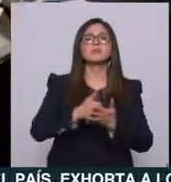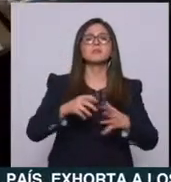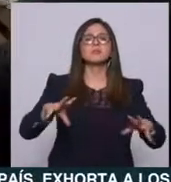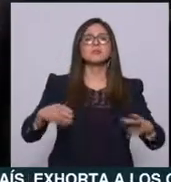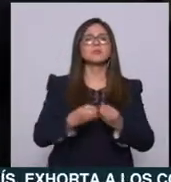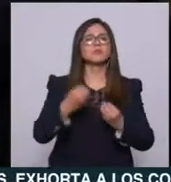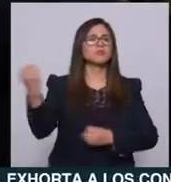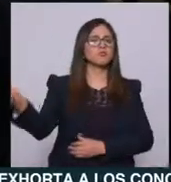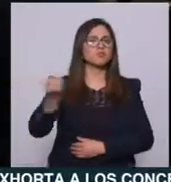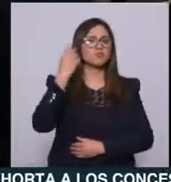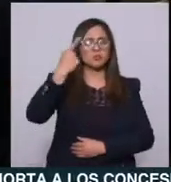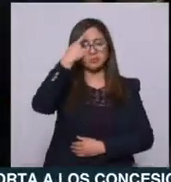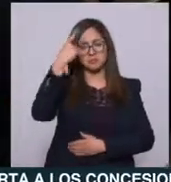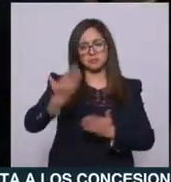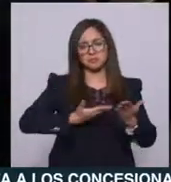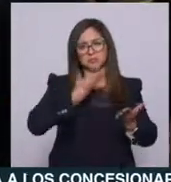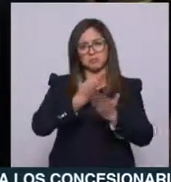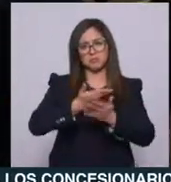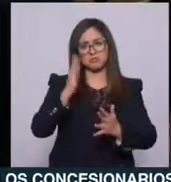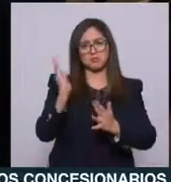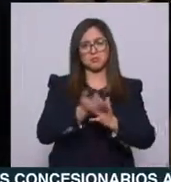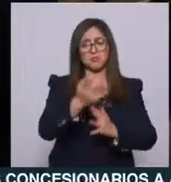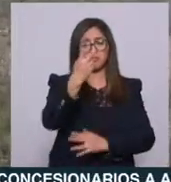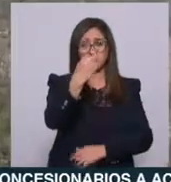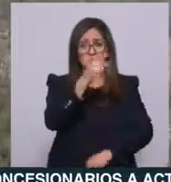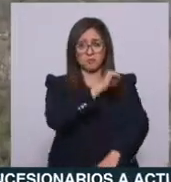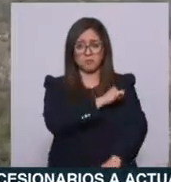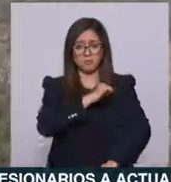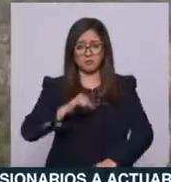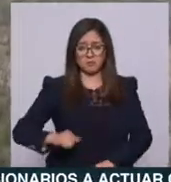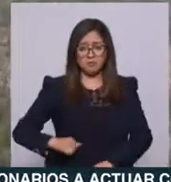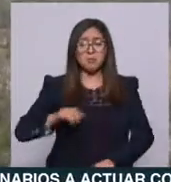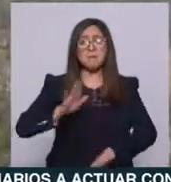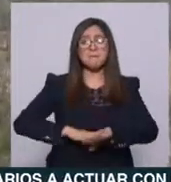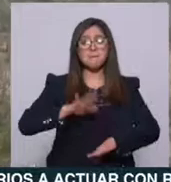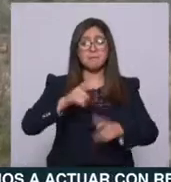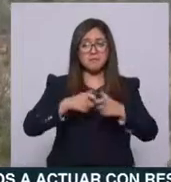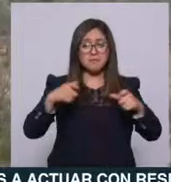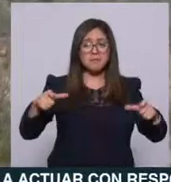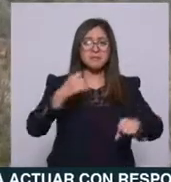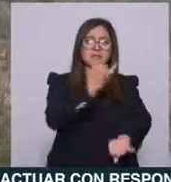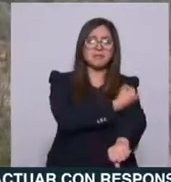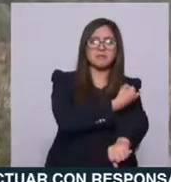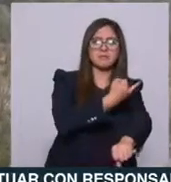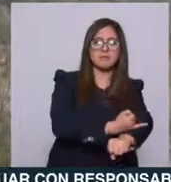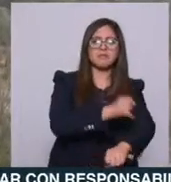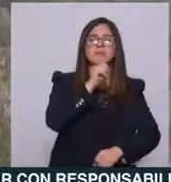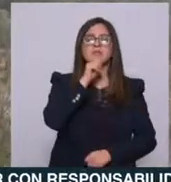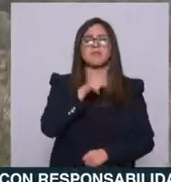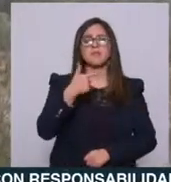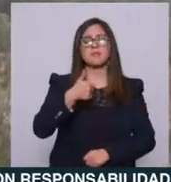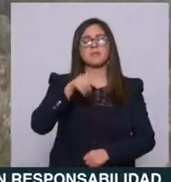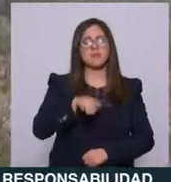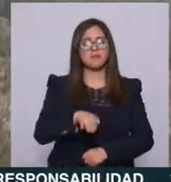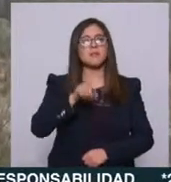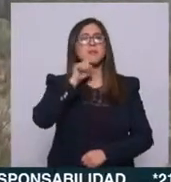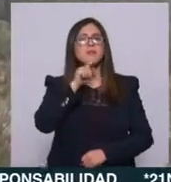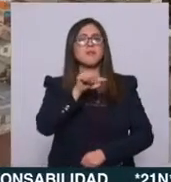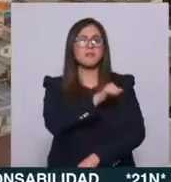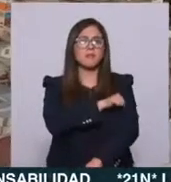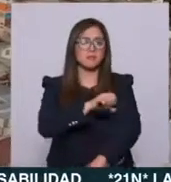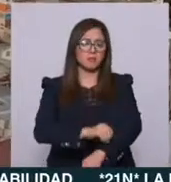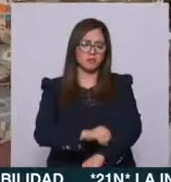foros para debatir la propuesta de dividir las dos alcaldías más pobladas de la ciudad, Iztapalapa y Gustavo A. Madero, así como Álvaro